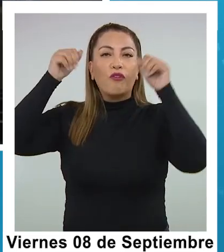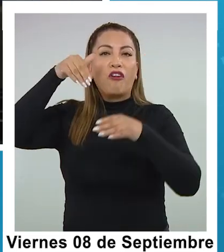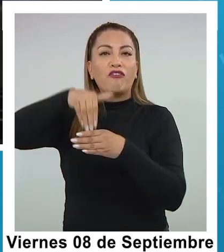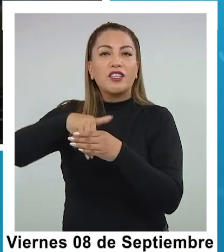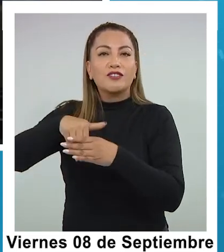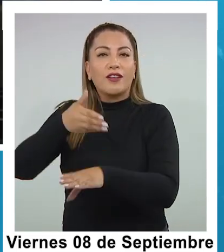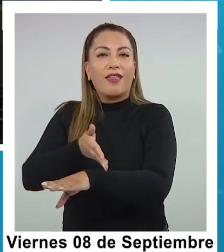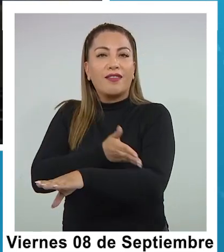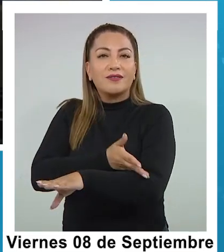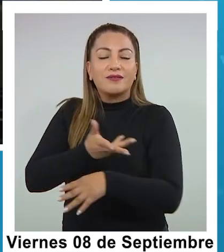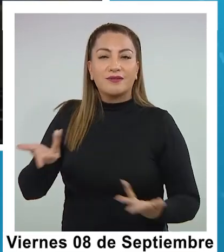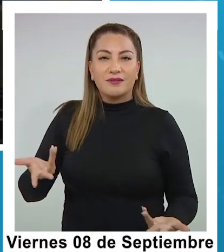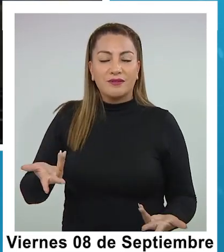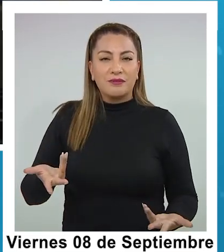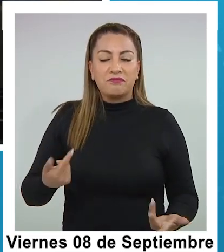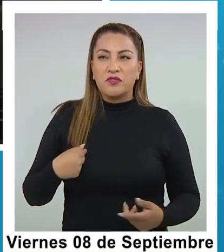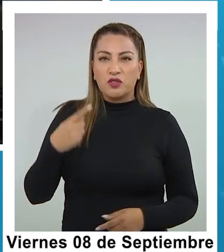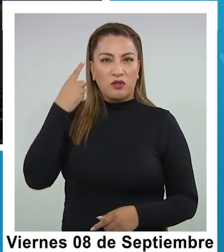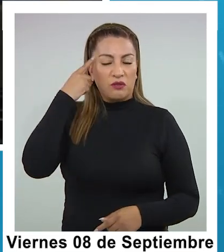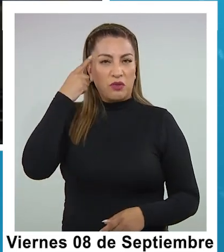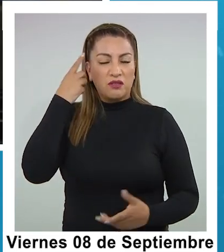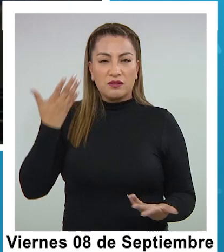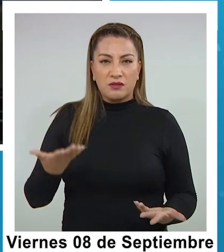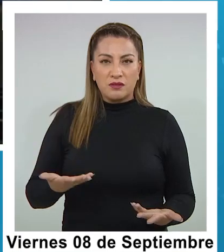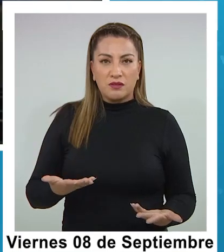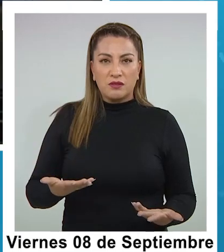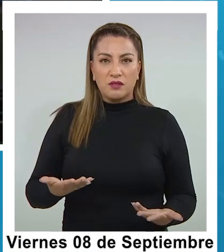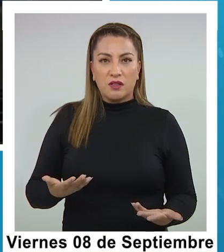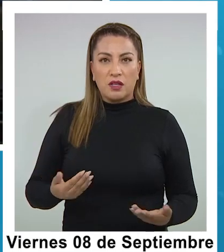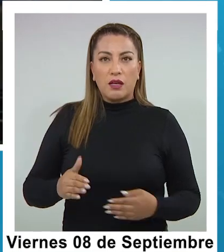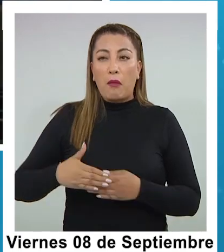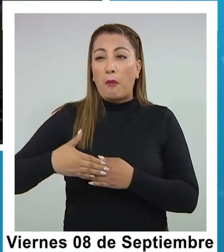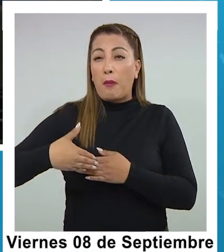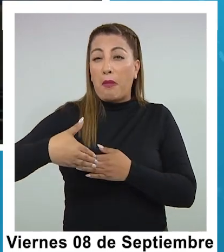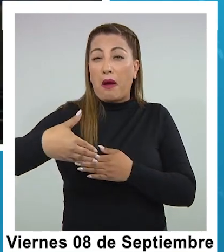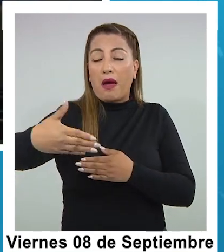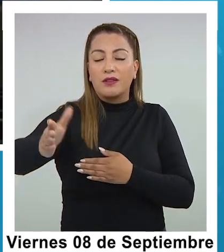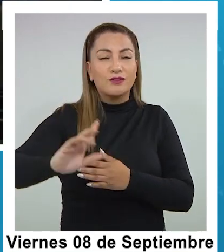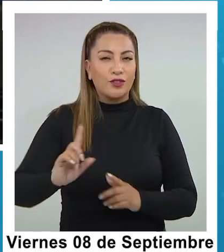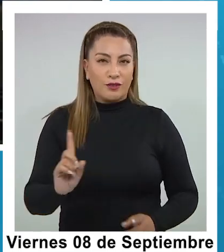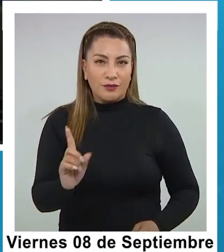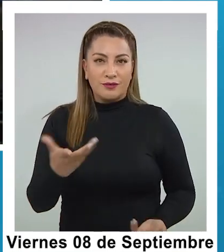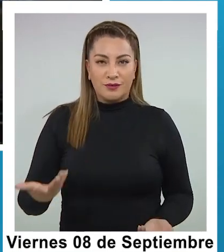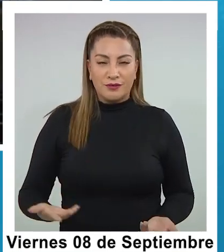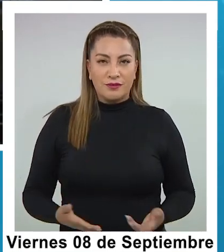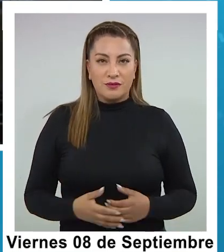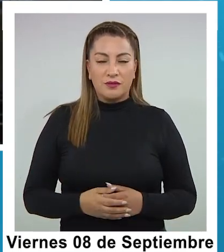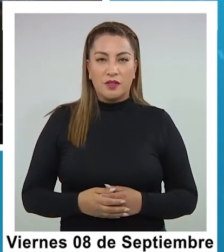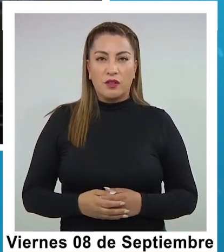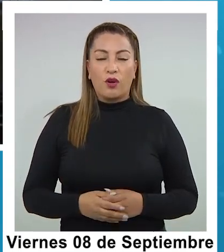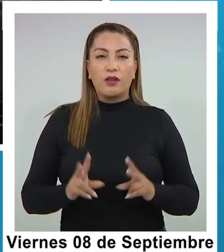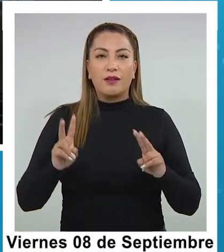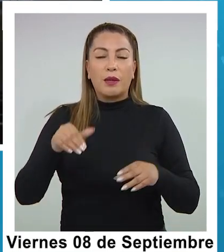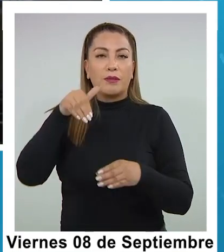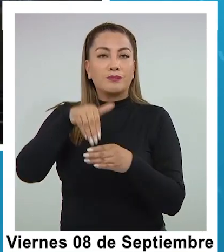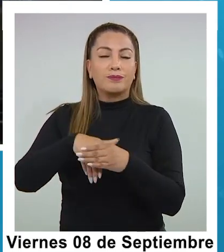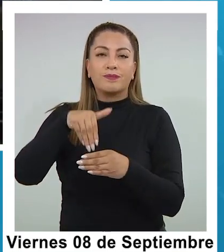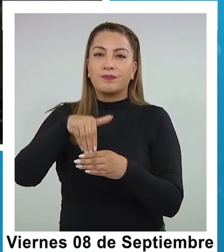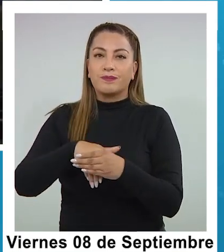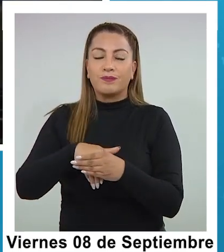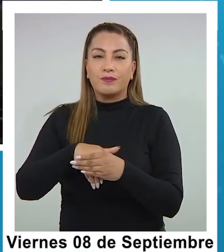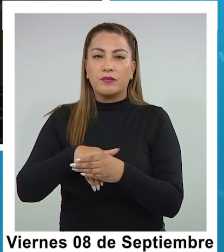que tenga tanta fijación en el tiempo. Yo creo que esto que ocurrió con los resultados electorales, tanto